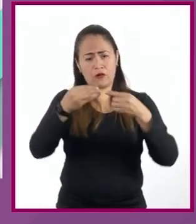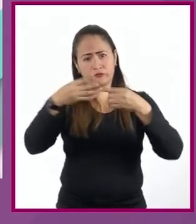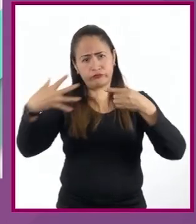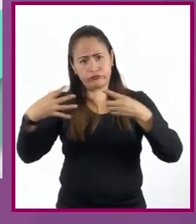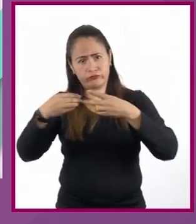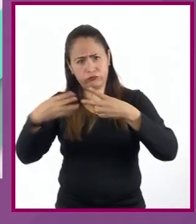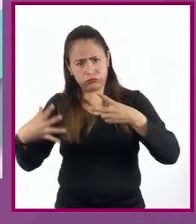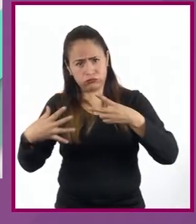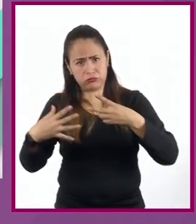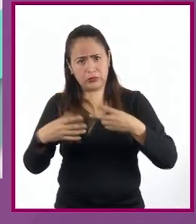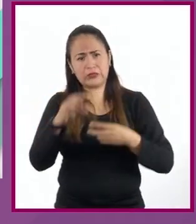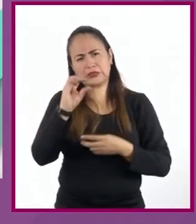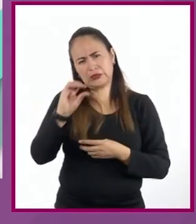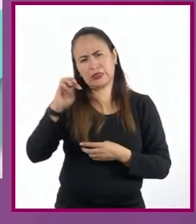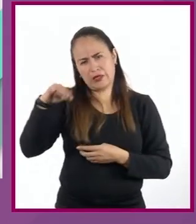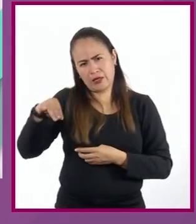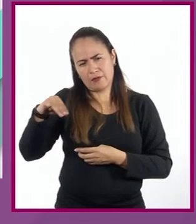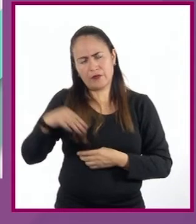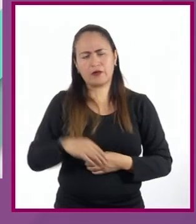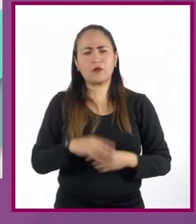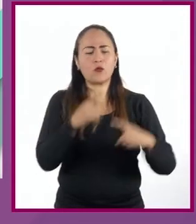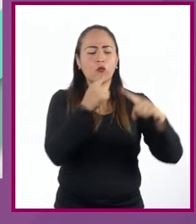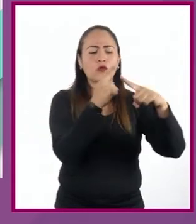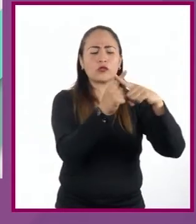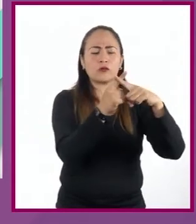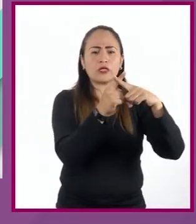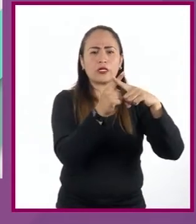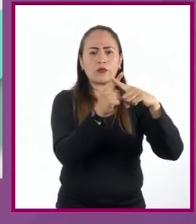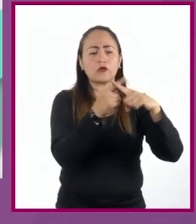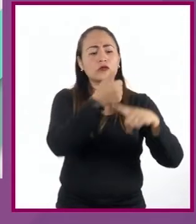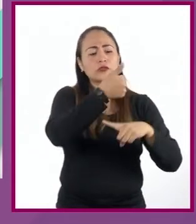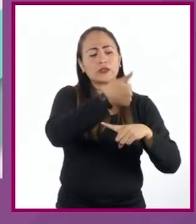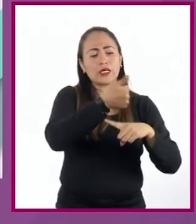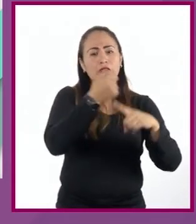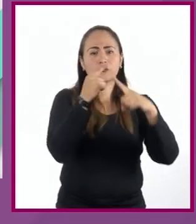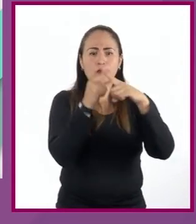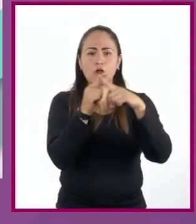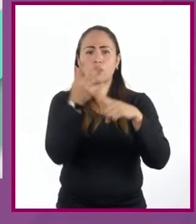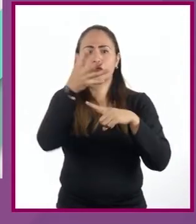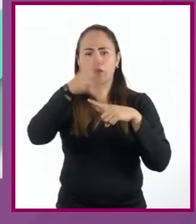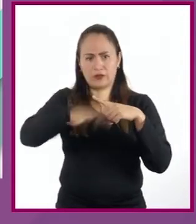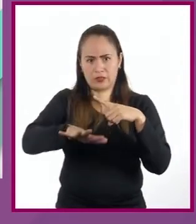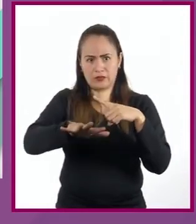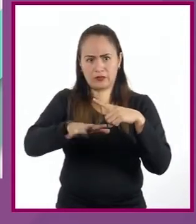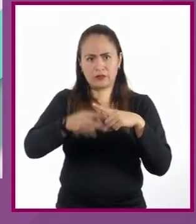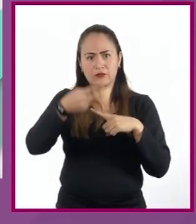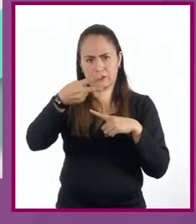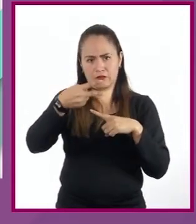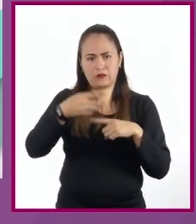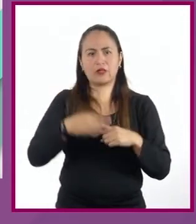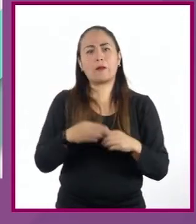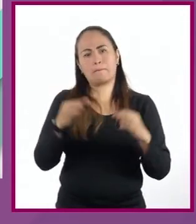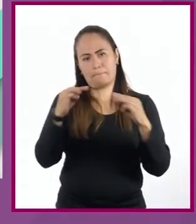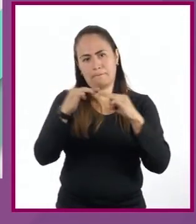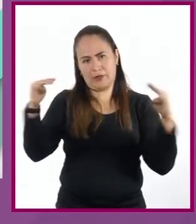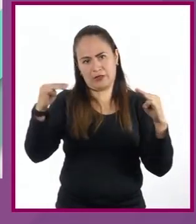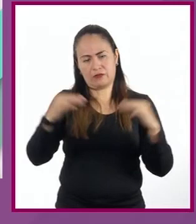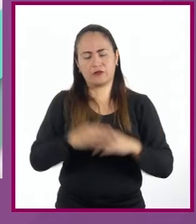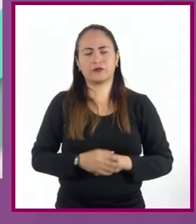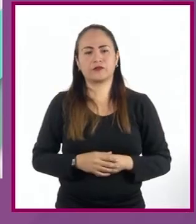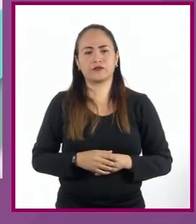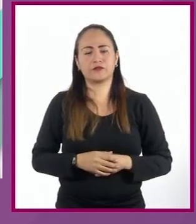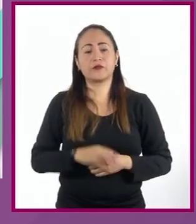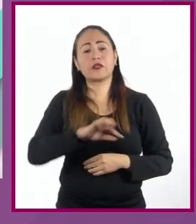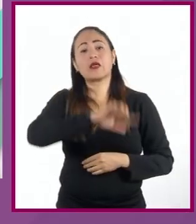que son los centímetros, multiplicamos 6 por 10 para obtener su equivalencia en metros. El producto